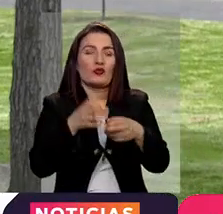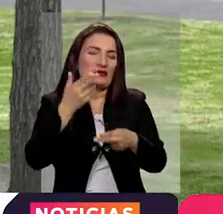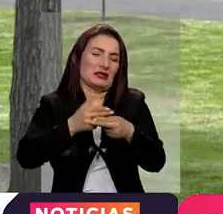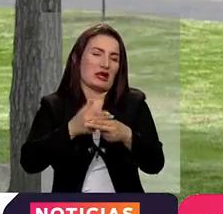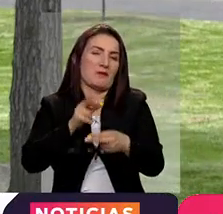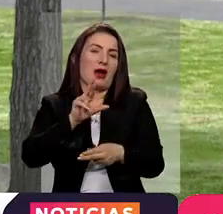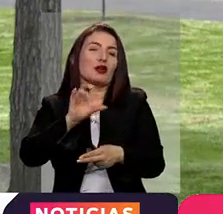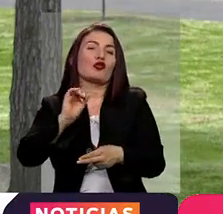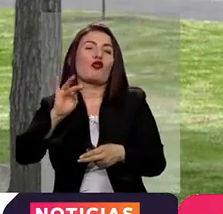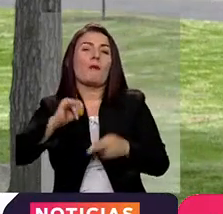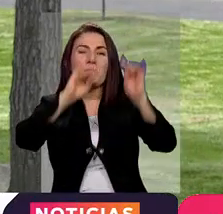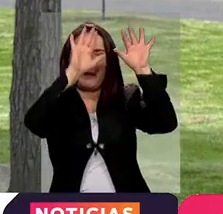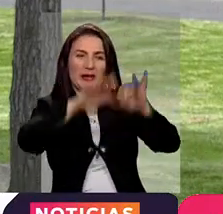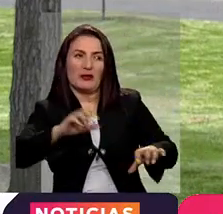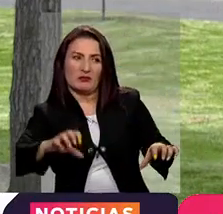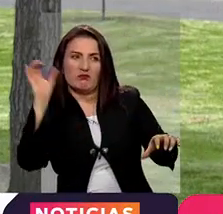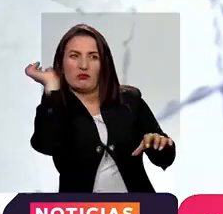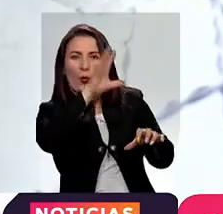Rompevidrios.